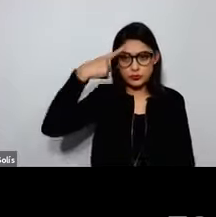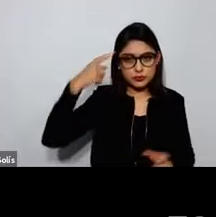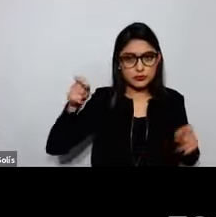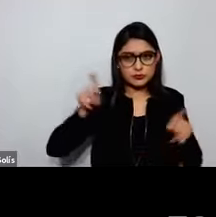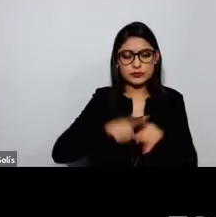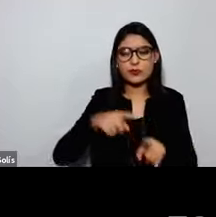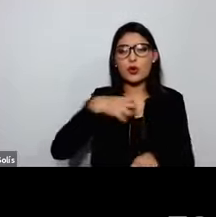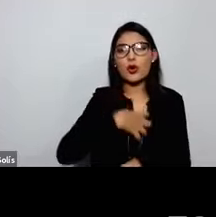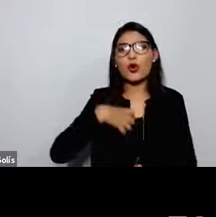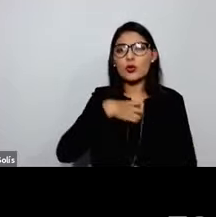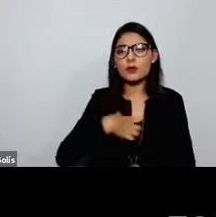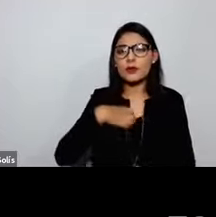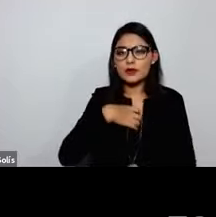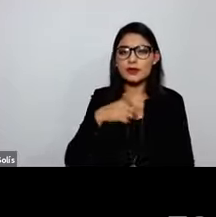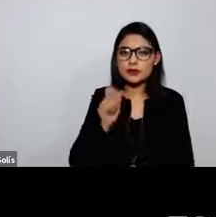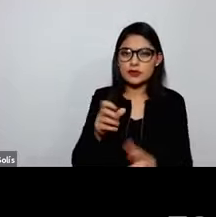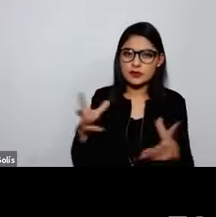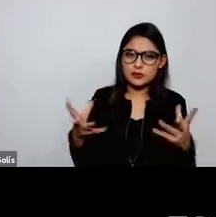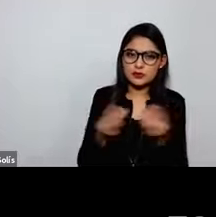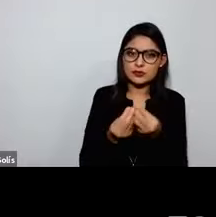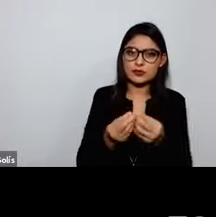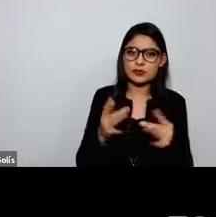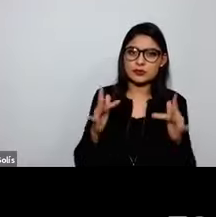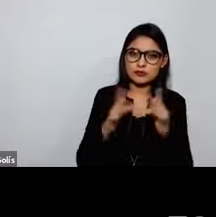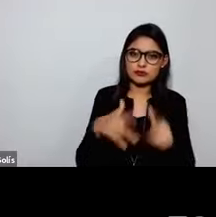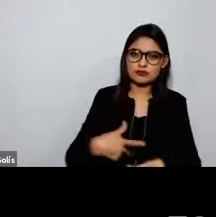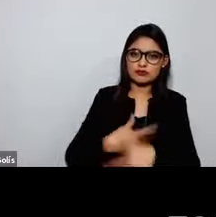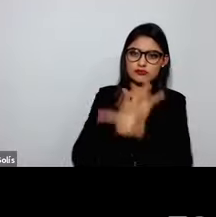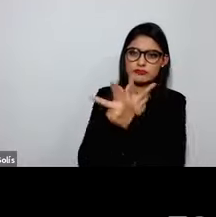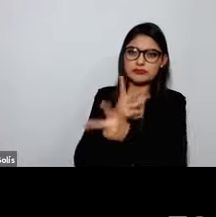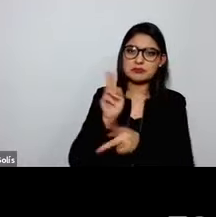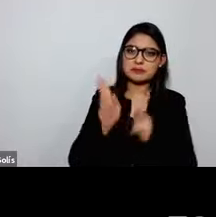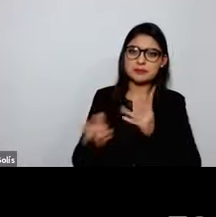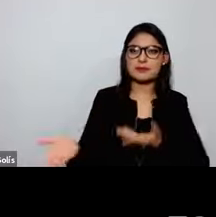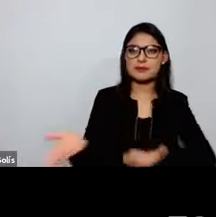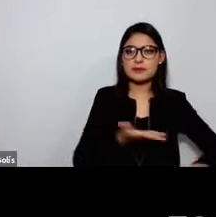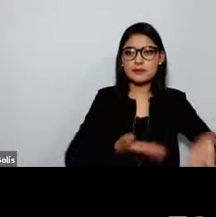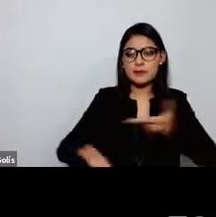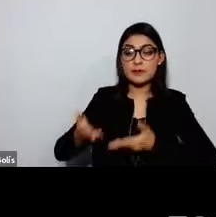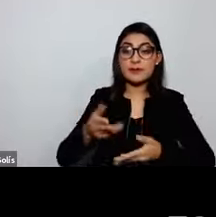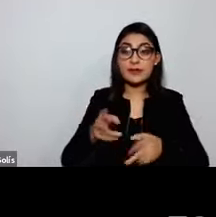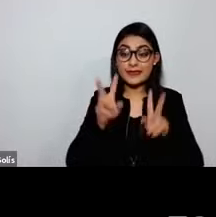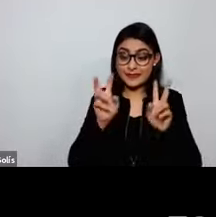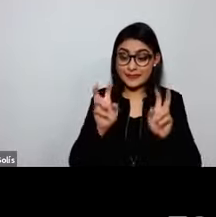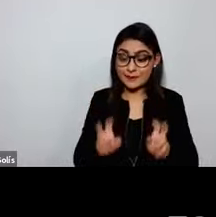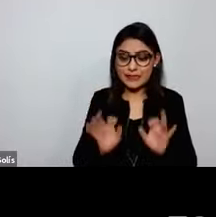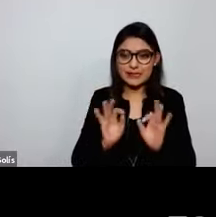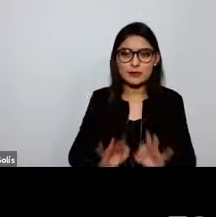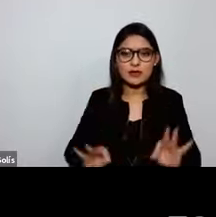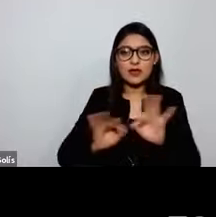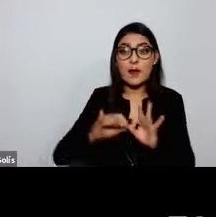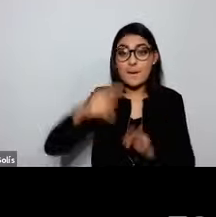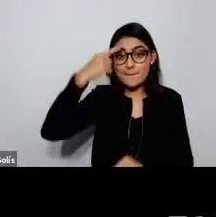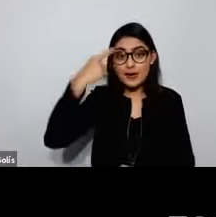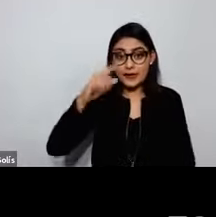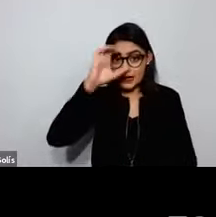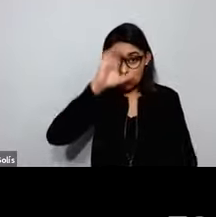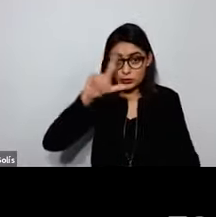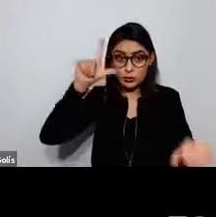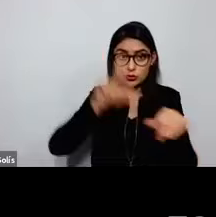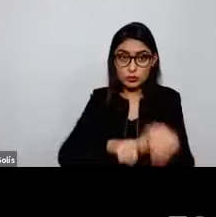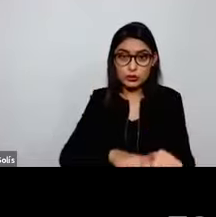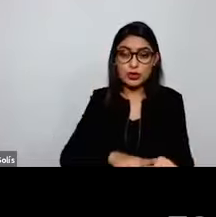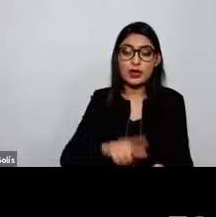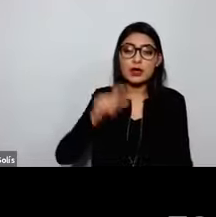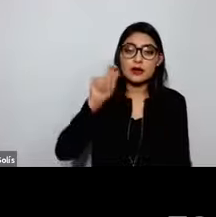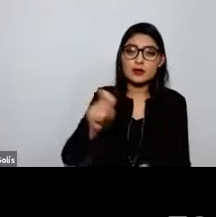de platicar de estas cosas que creo son fundamentales para la construcción de una cultura de la legalidad y del respeto